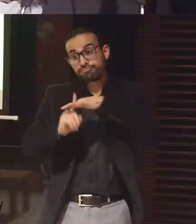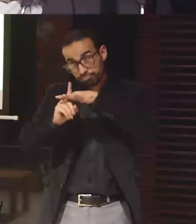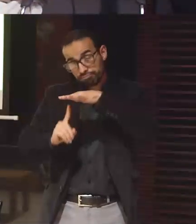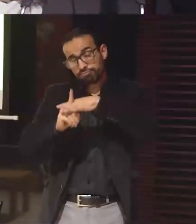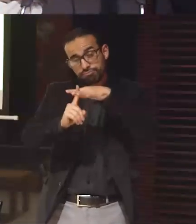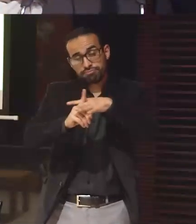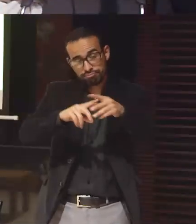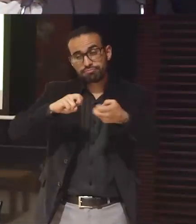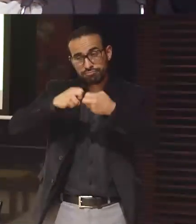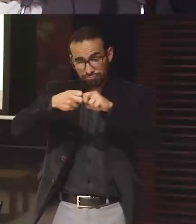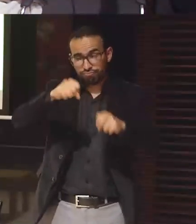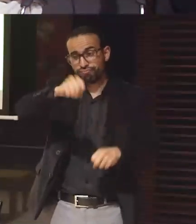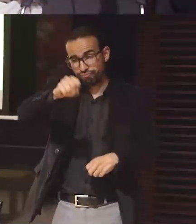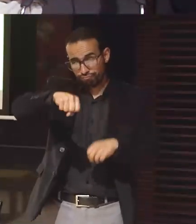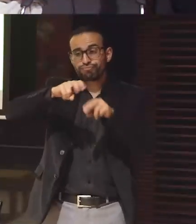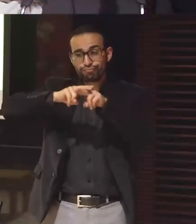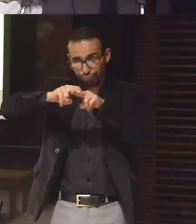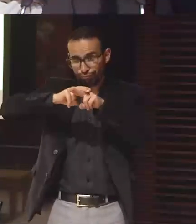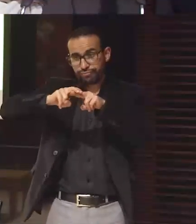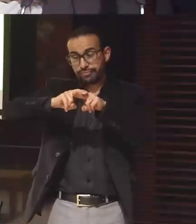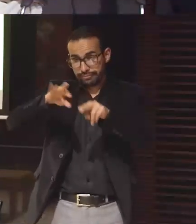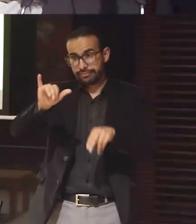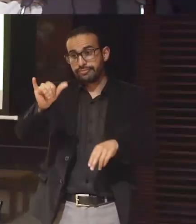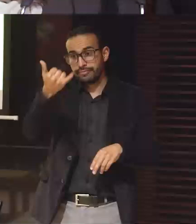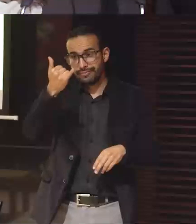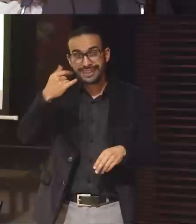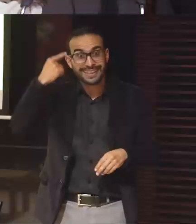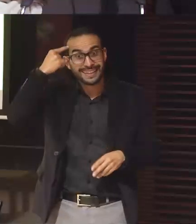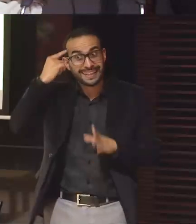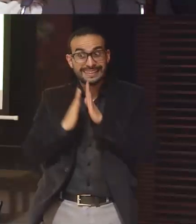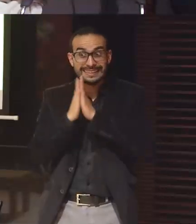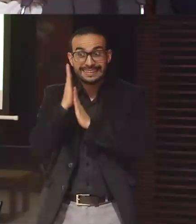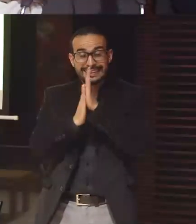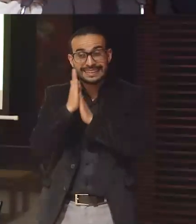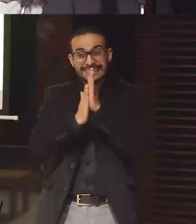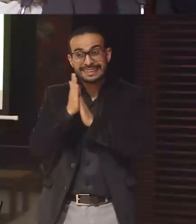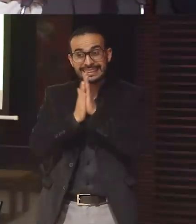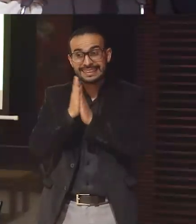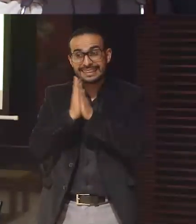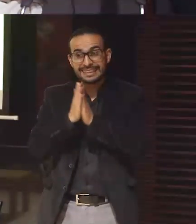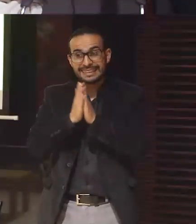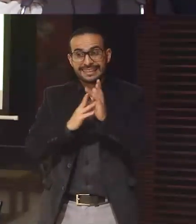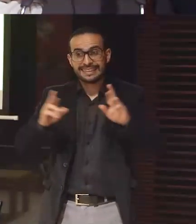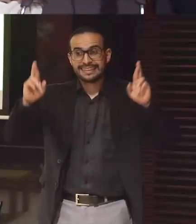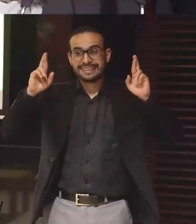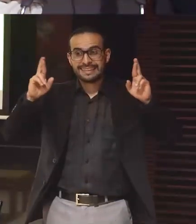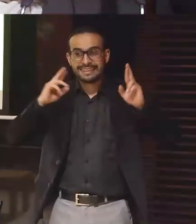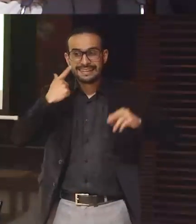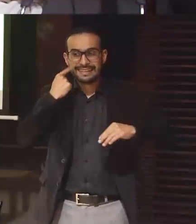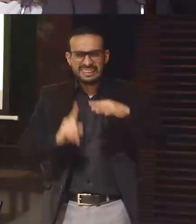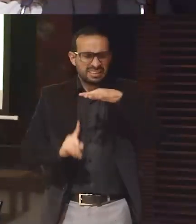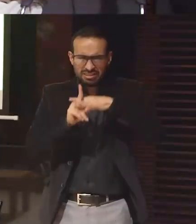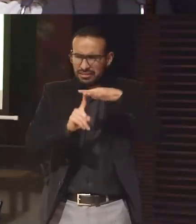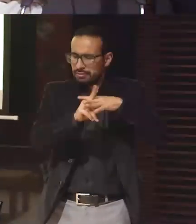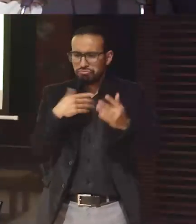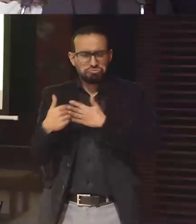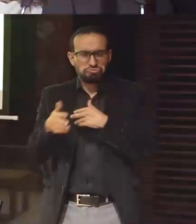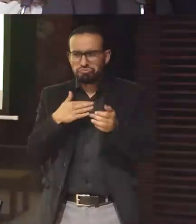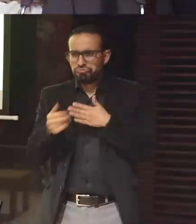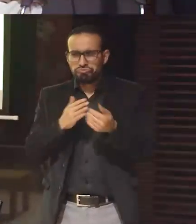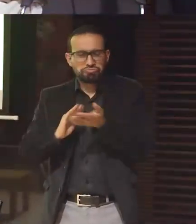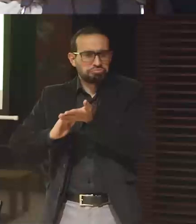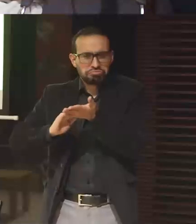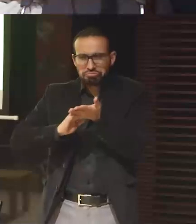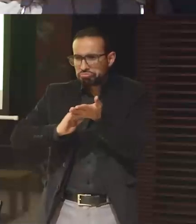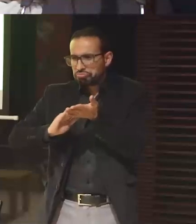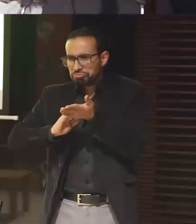empiece a operar, pero esa ilusión y esa esperanza nos va a permitir anticiparnos a cómo resolverlos, así como la felicidad de